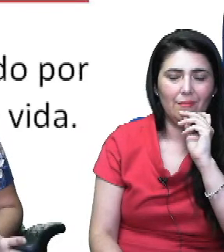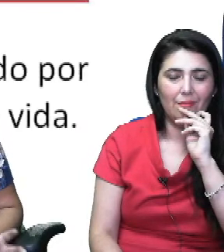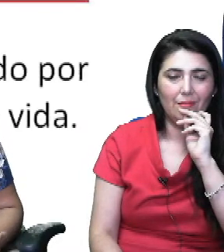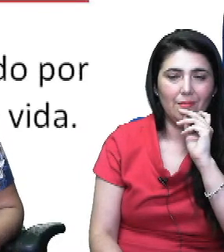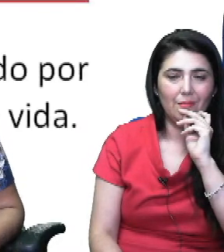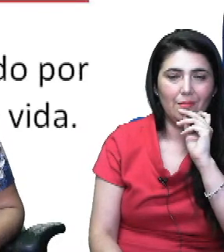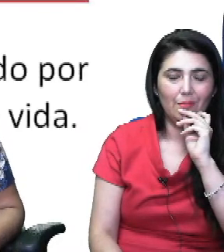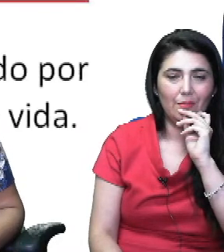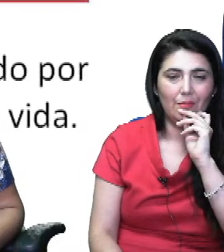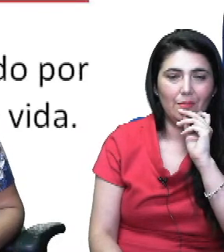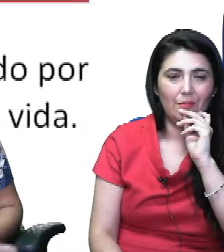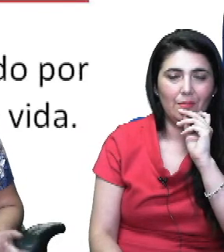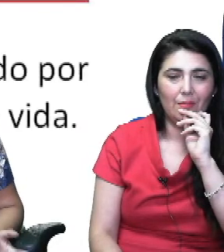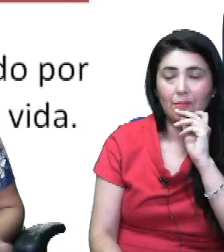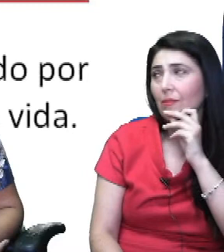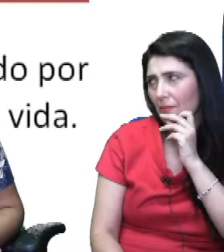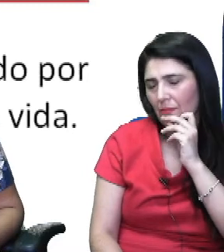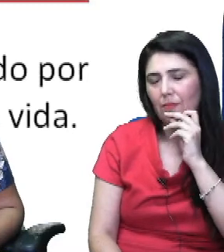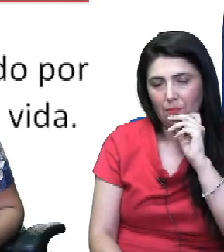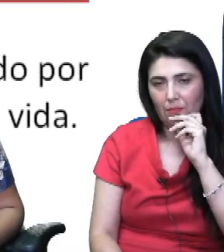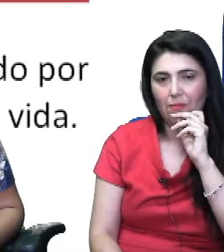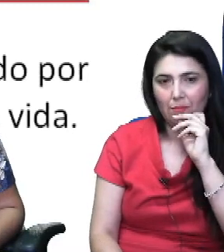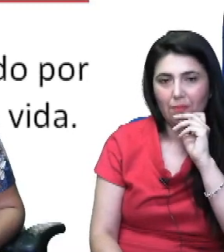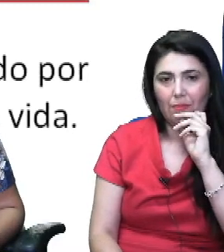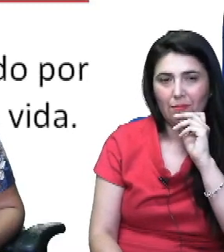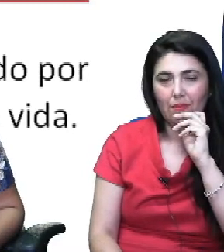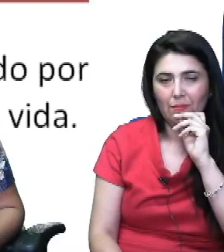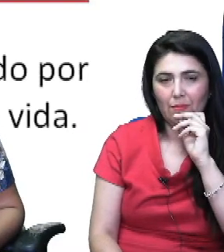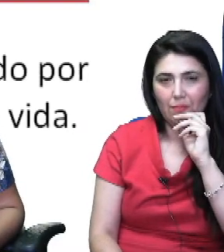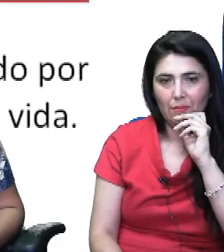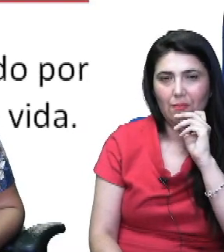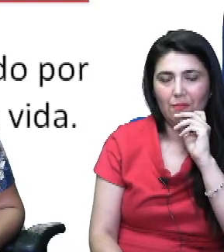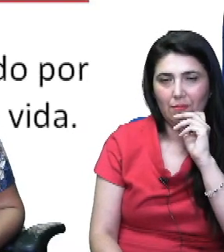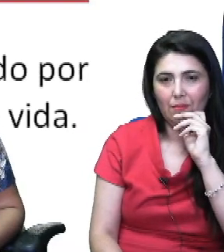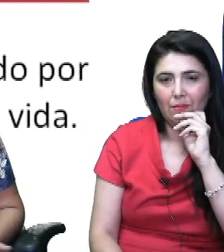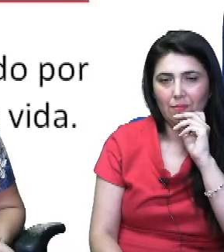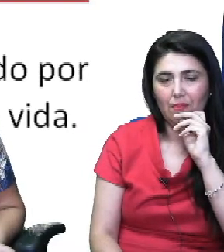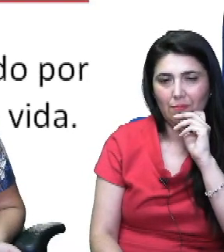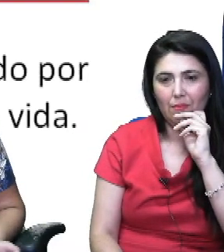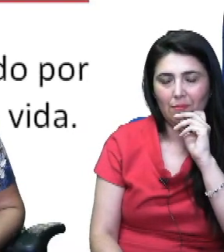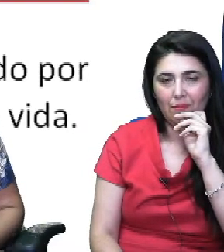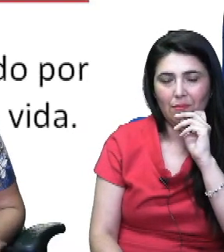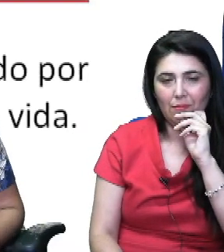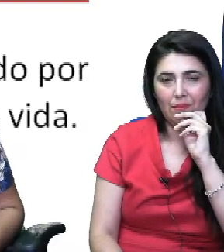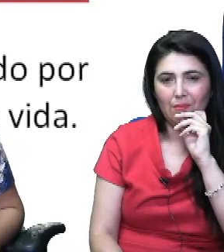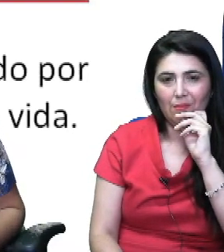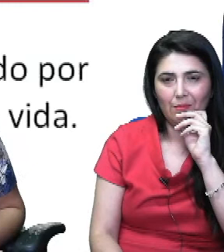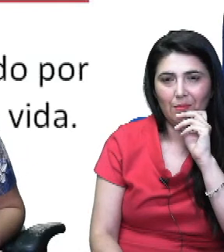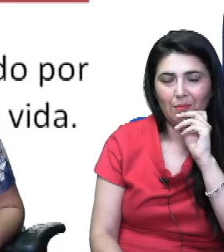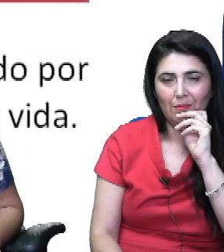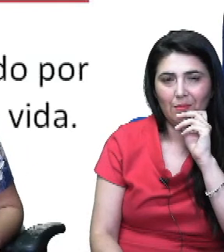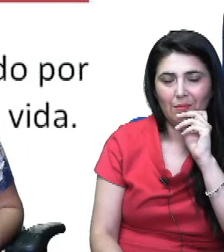y entonces disminuir también el riesgo de que desarrolle ciertos problemas ya más complejos. Y también dentro de la literatura